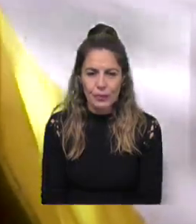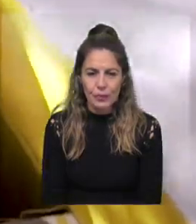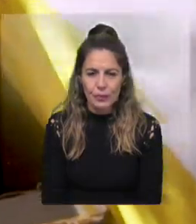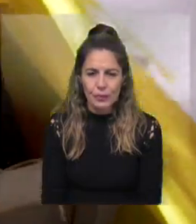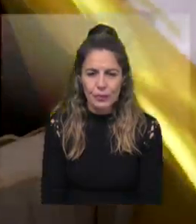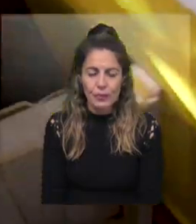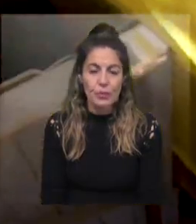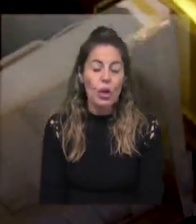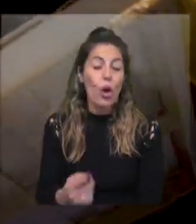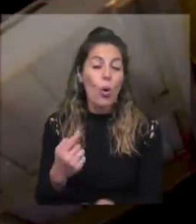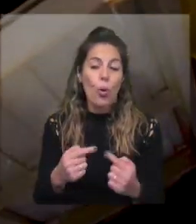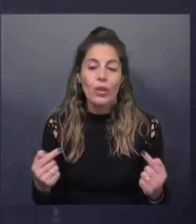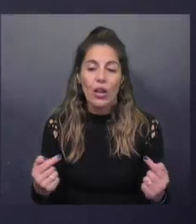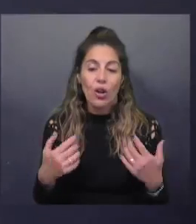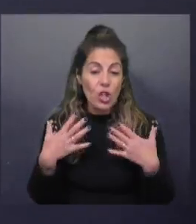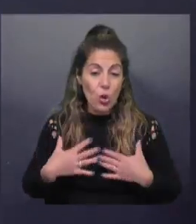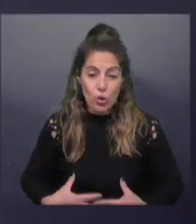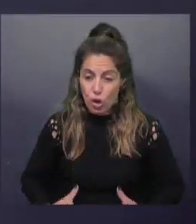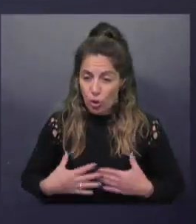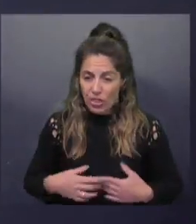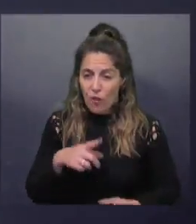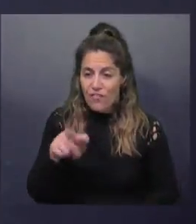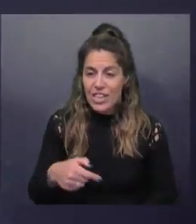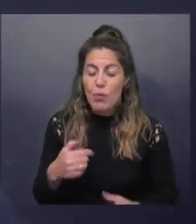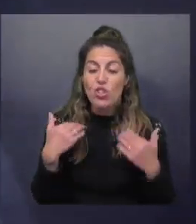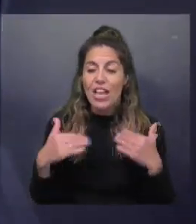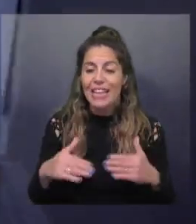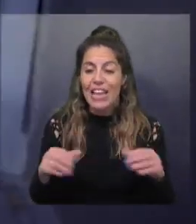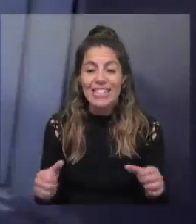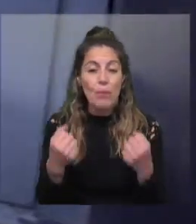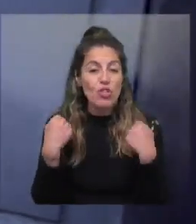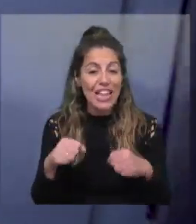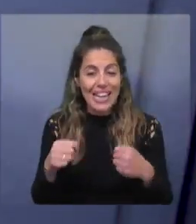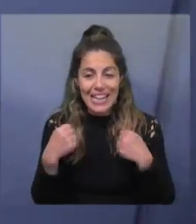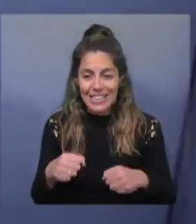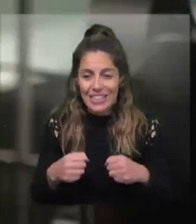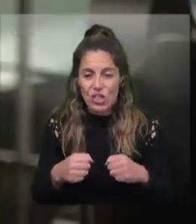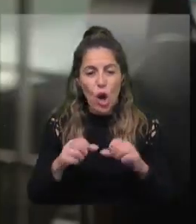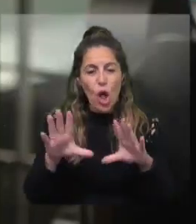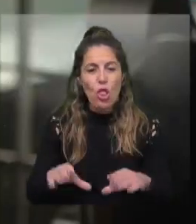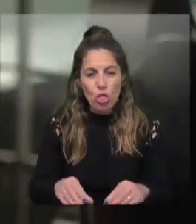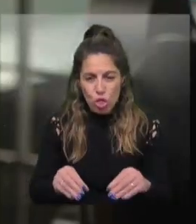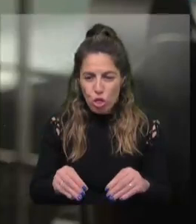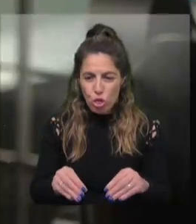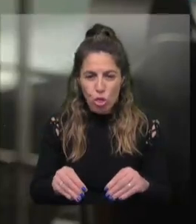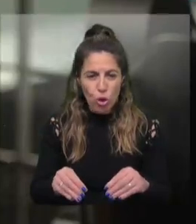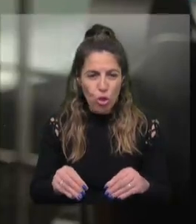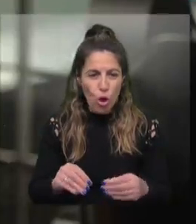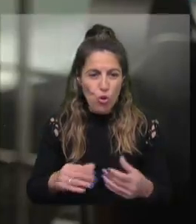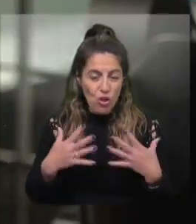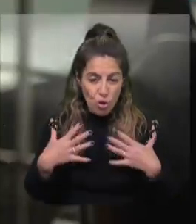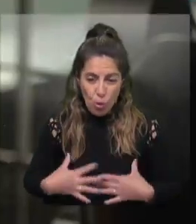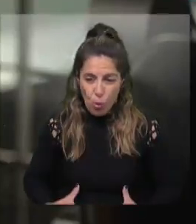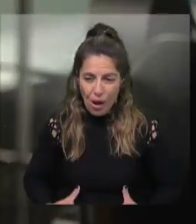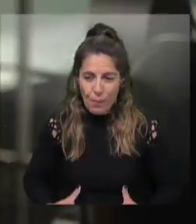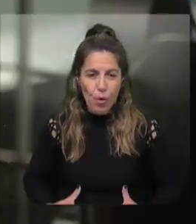Una de las cosas que pasa en nuestro organismo cuando venimos al gimnasio, cuando hacemos ejercicio, es que todo nuestro metabolismo, todos nuestros